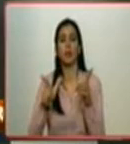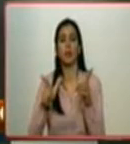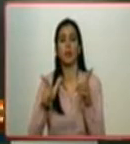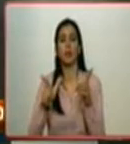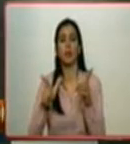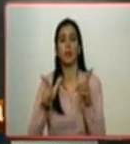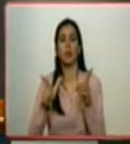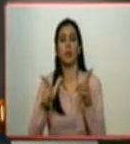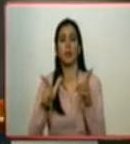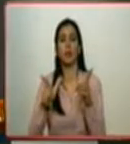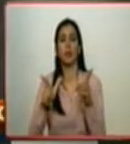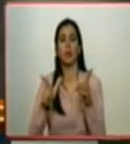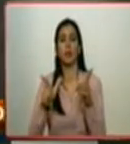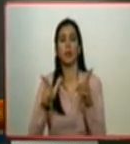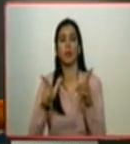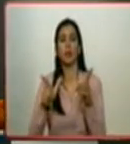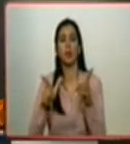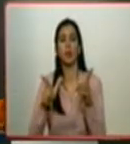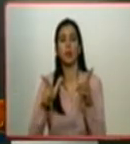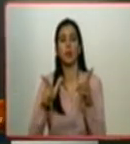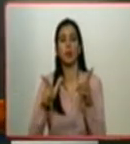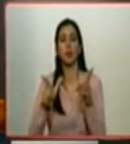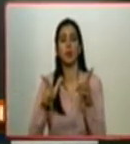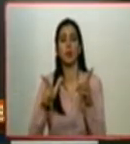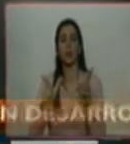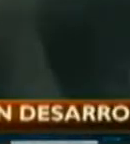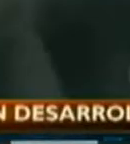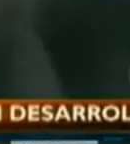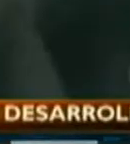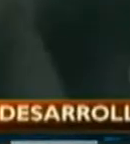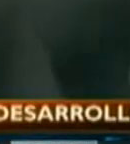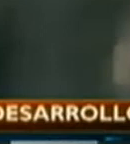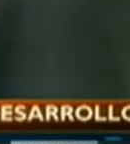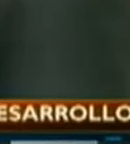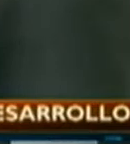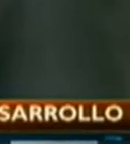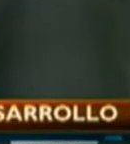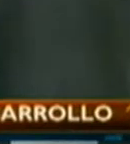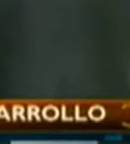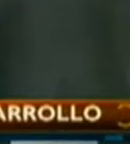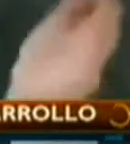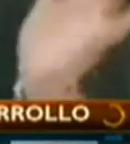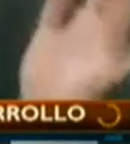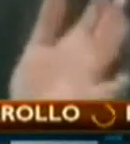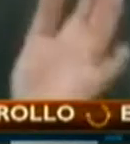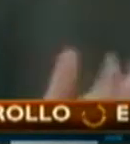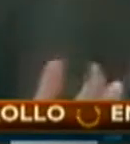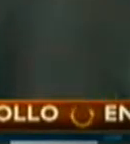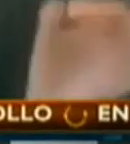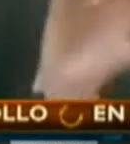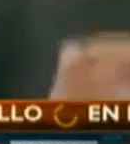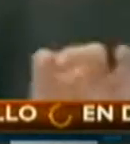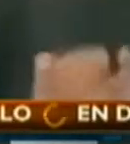policiales que atenten contra los derechos humanos, más bien las condena. En los casos aislados en que se ha cometido